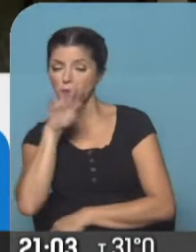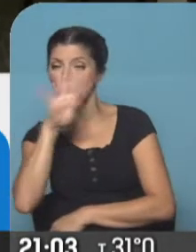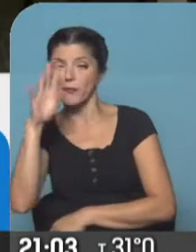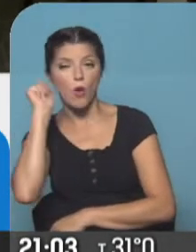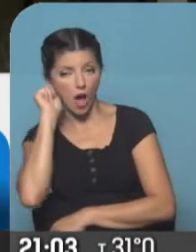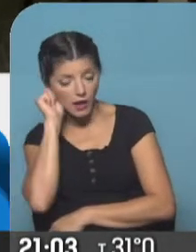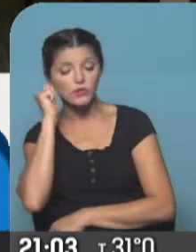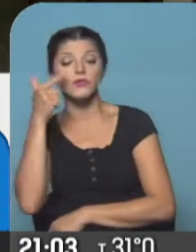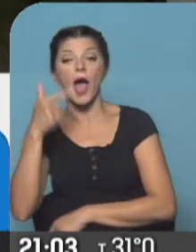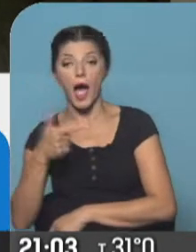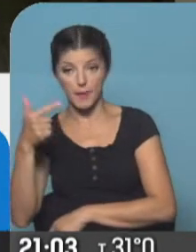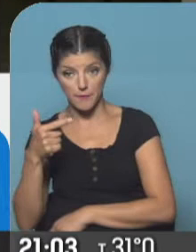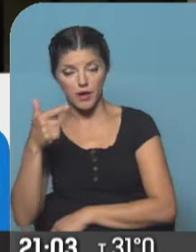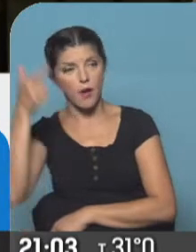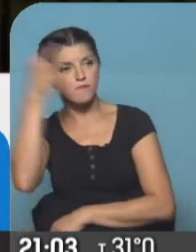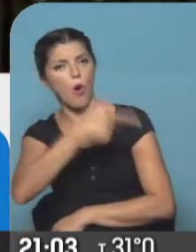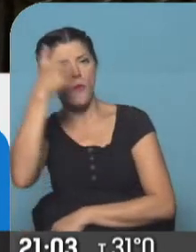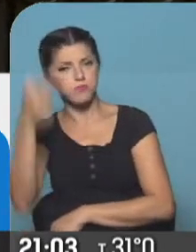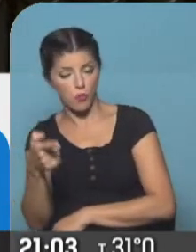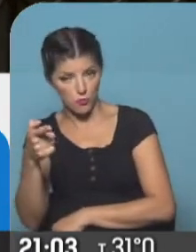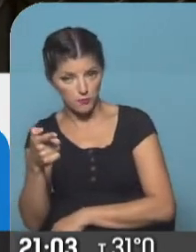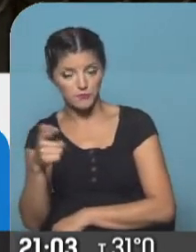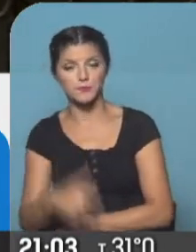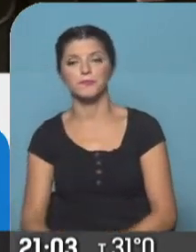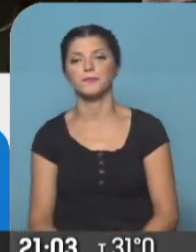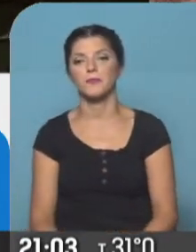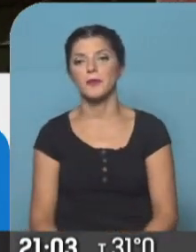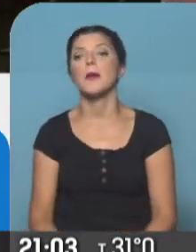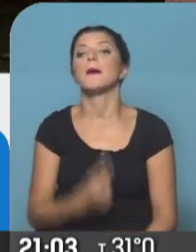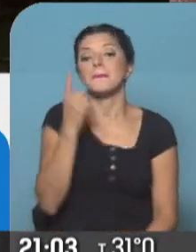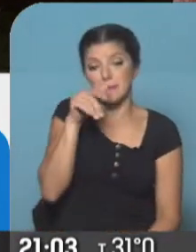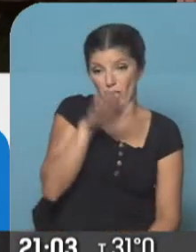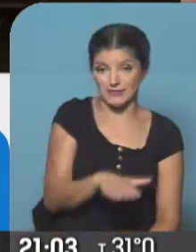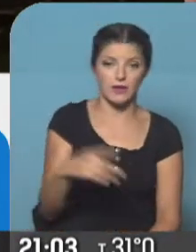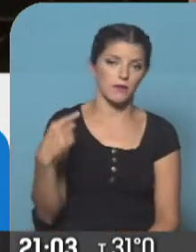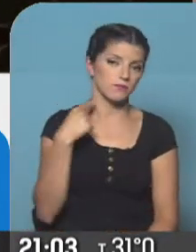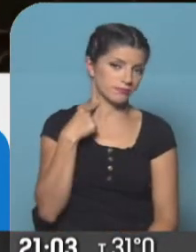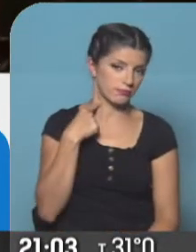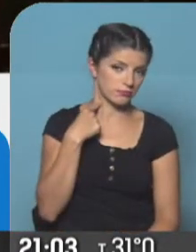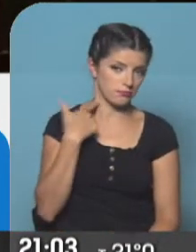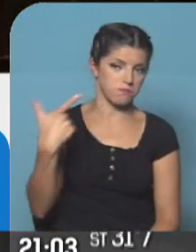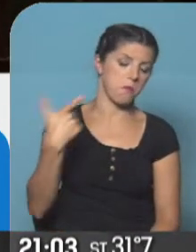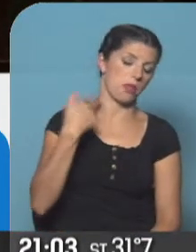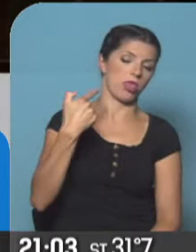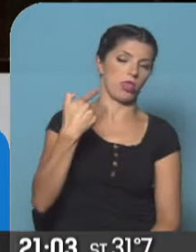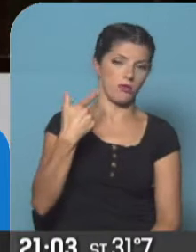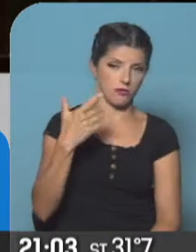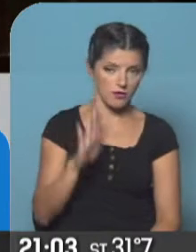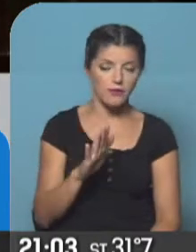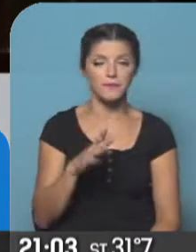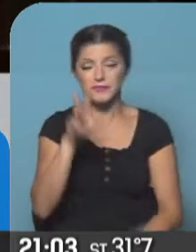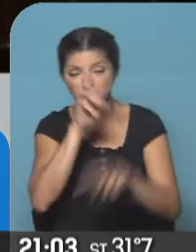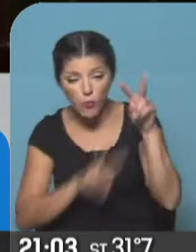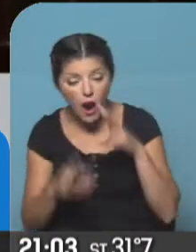realizó algunos disparos el primero dio en el cuello de jazmín xerez de 7 años que si bien intentaron